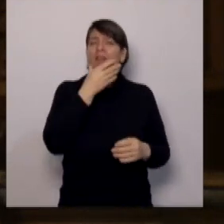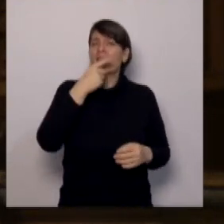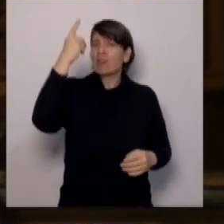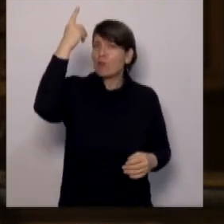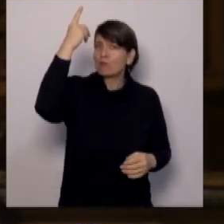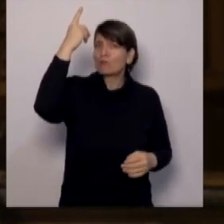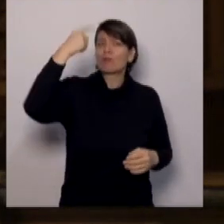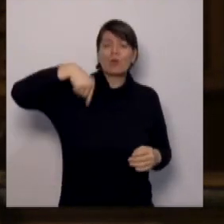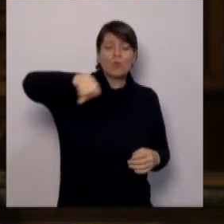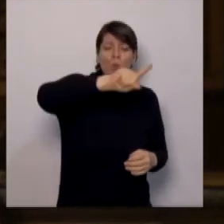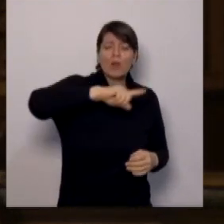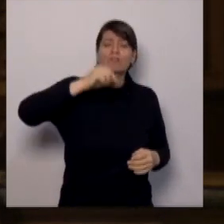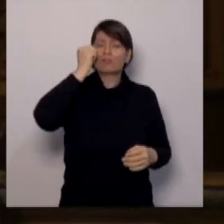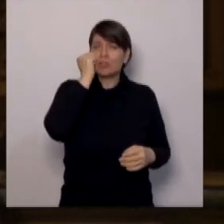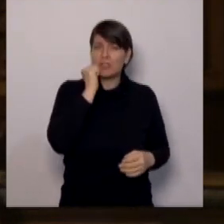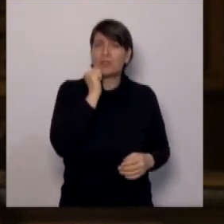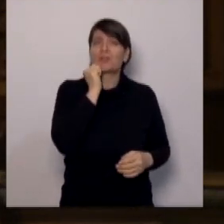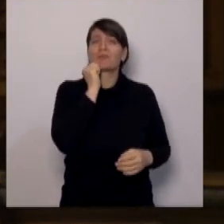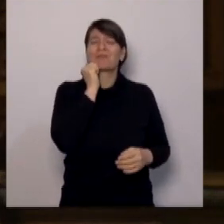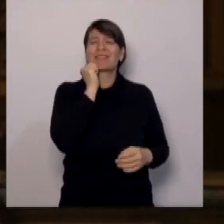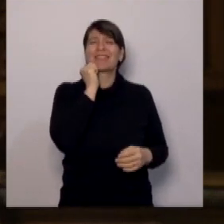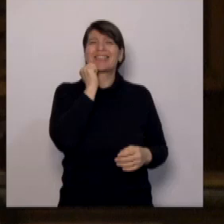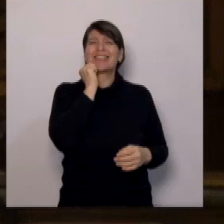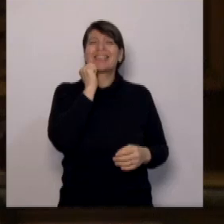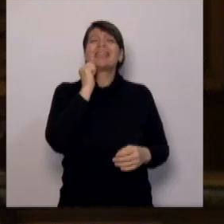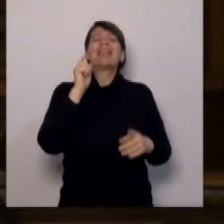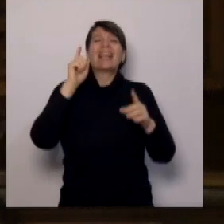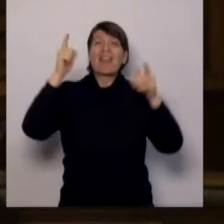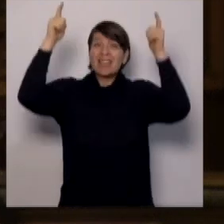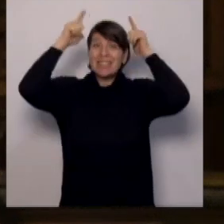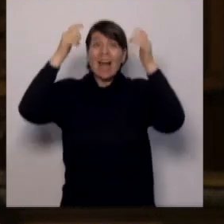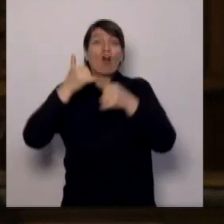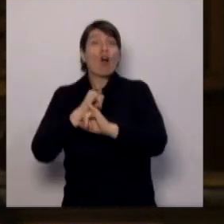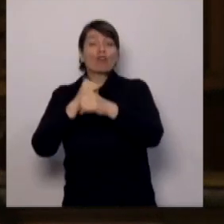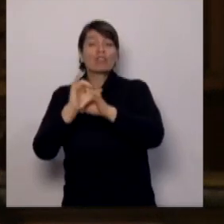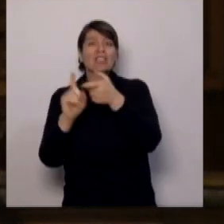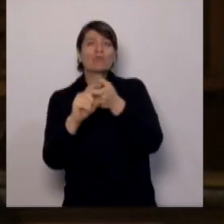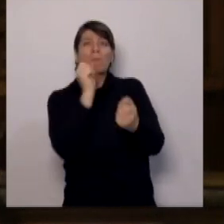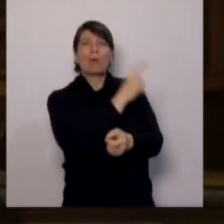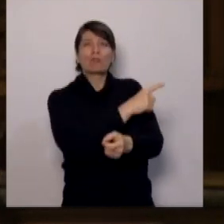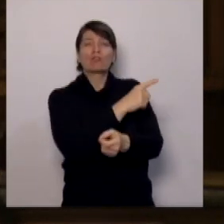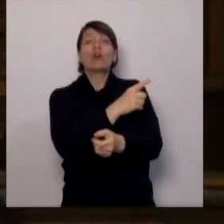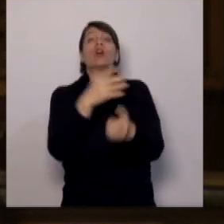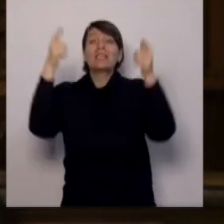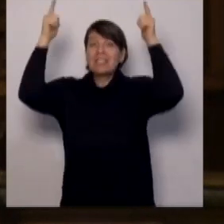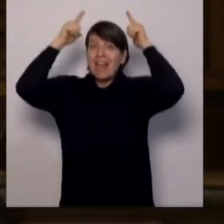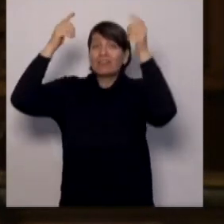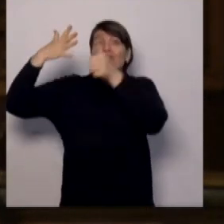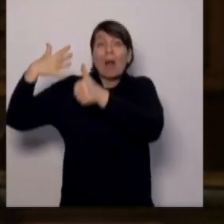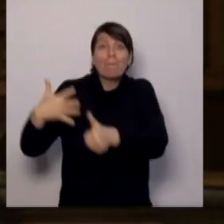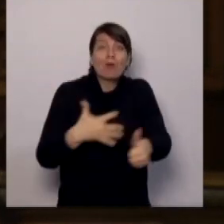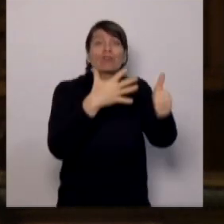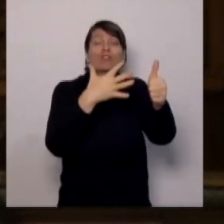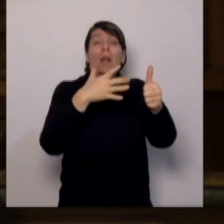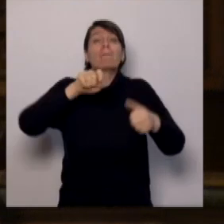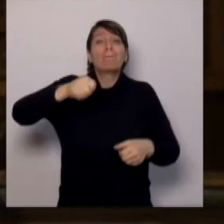de Jesucristo, nuestro Dios y Señor, la de San José, su esposo, la de los santos